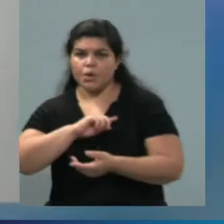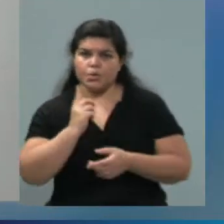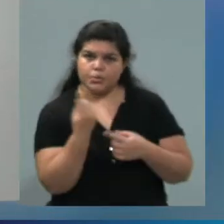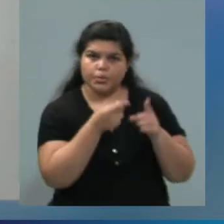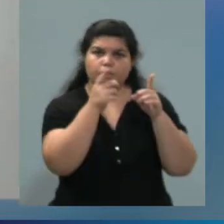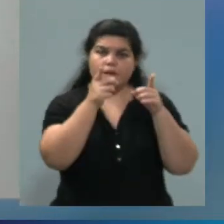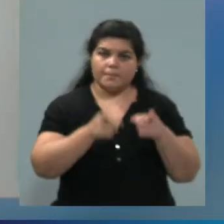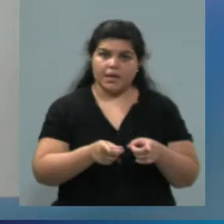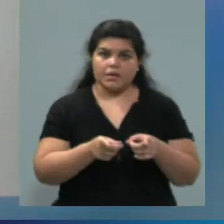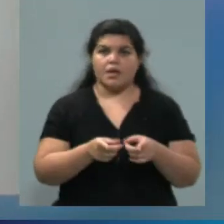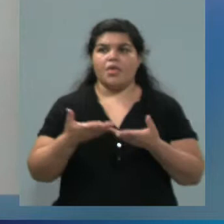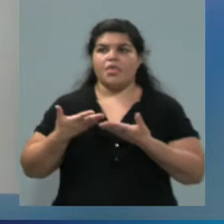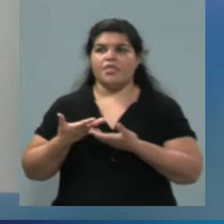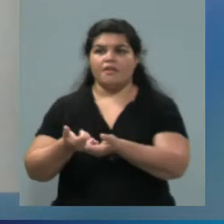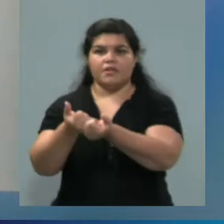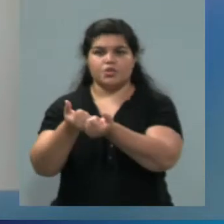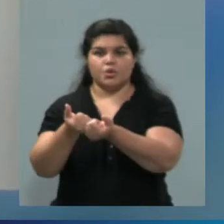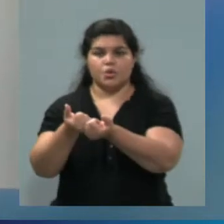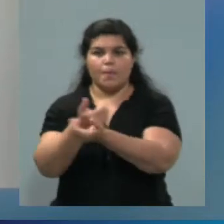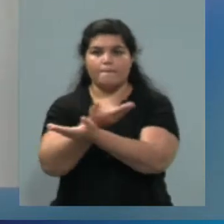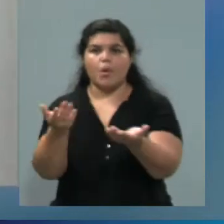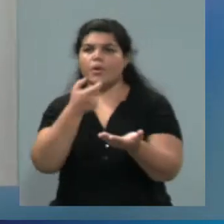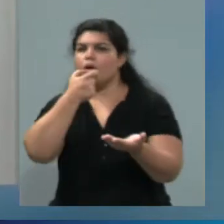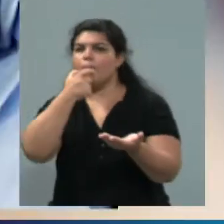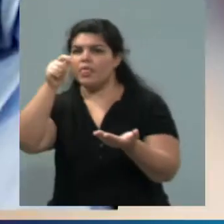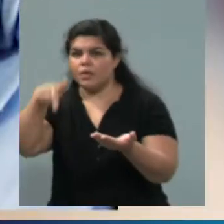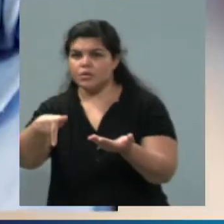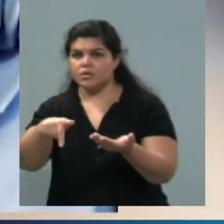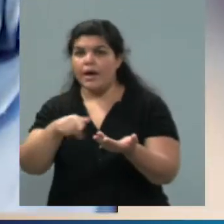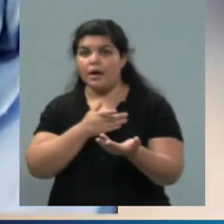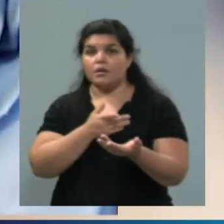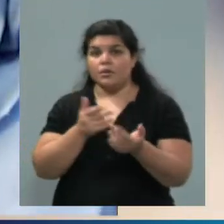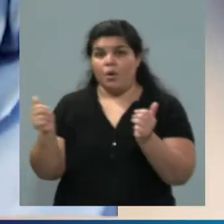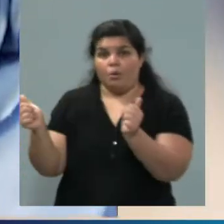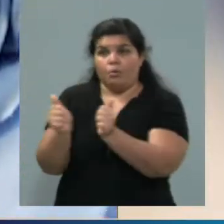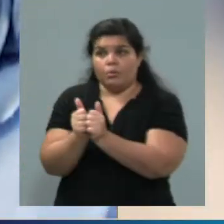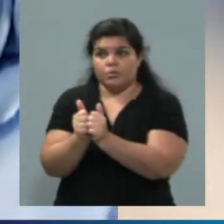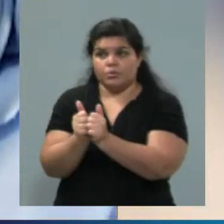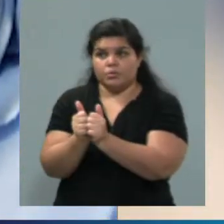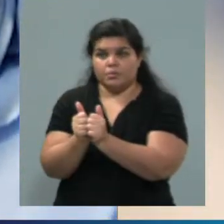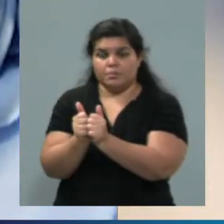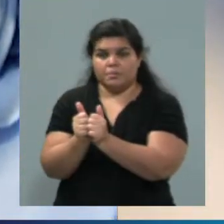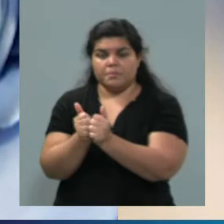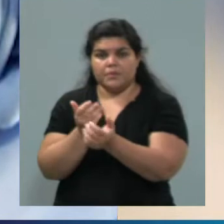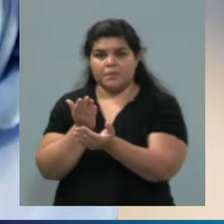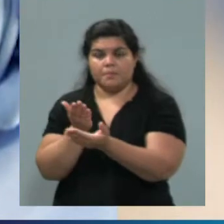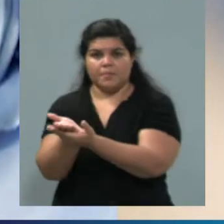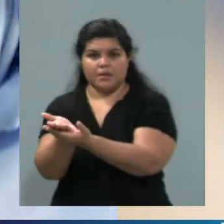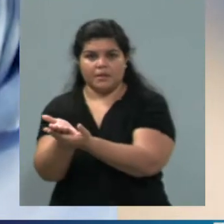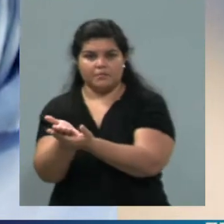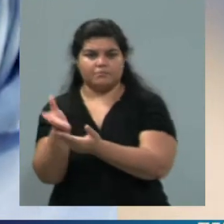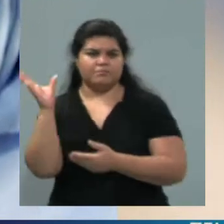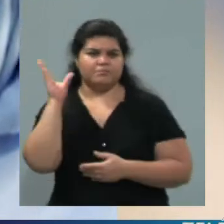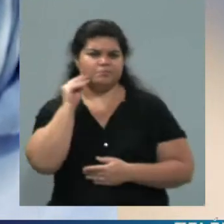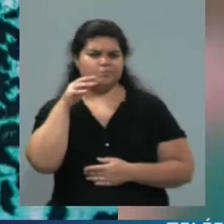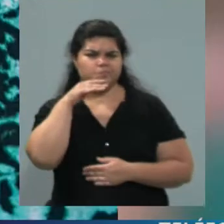el Defensor Público de Mendoza, Y la verdad es que